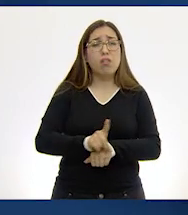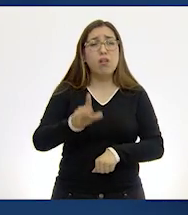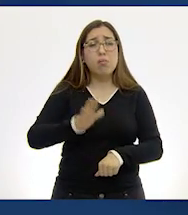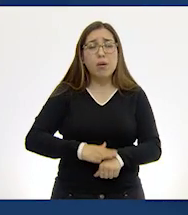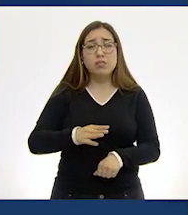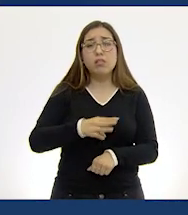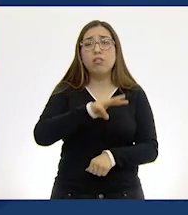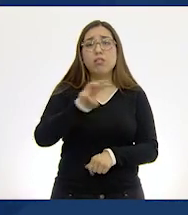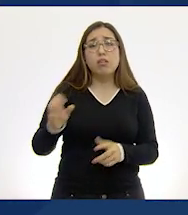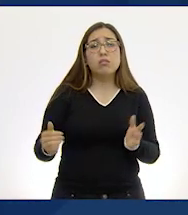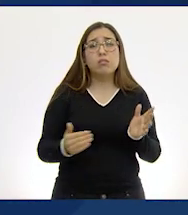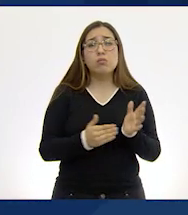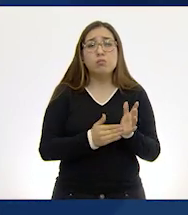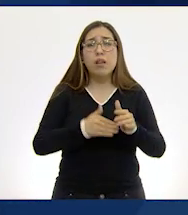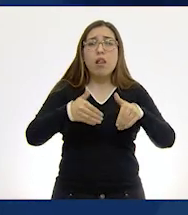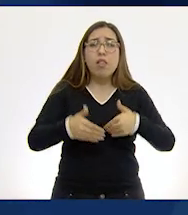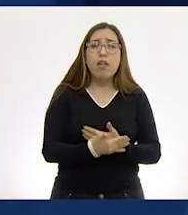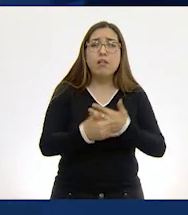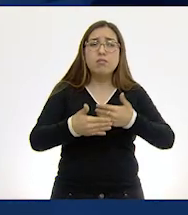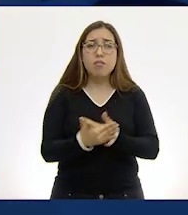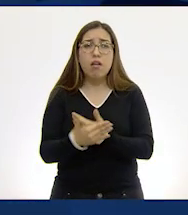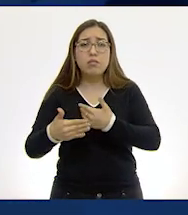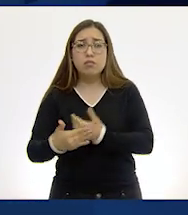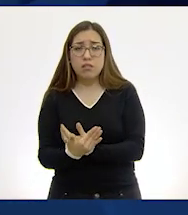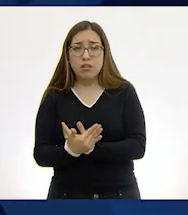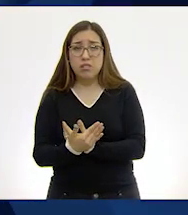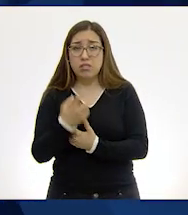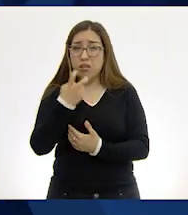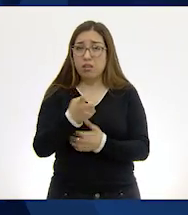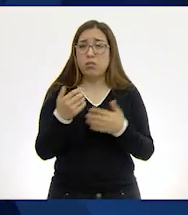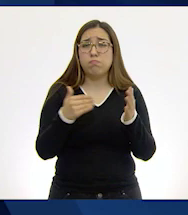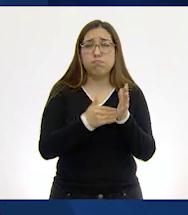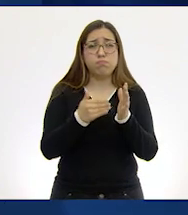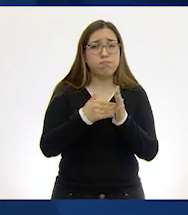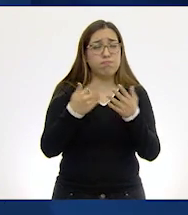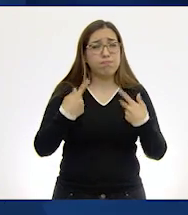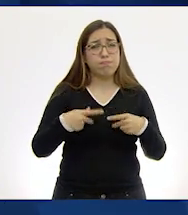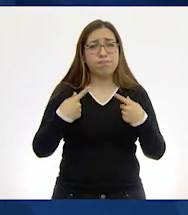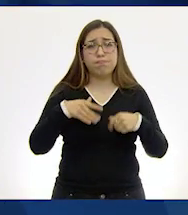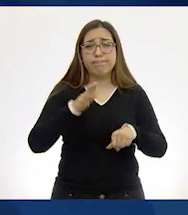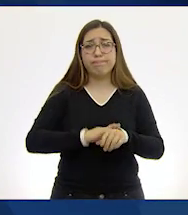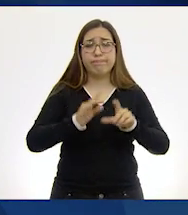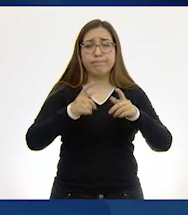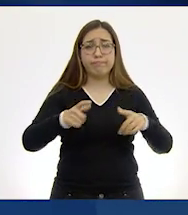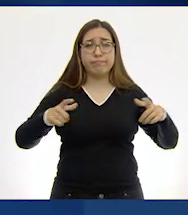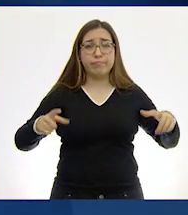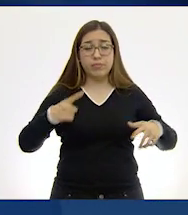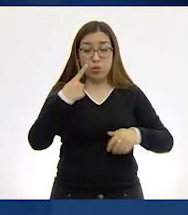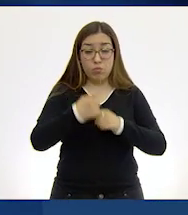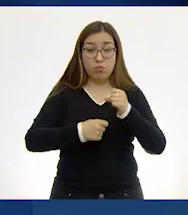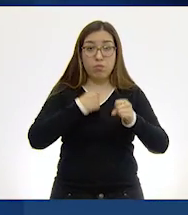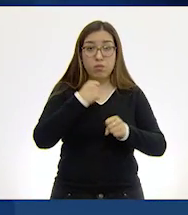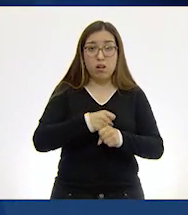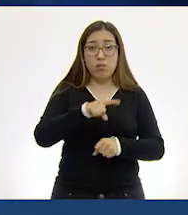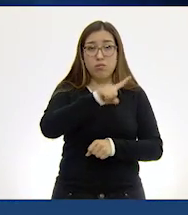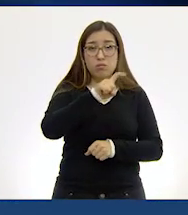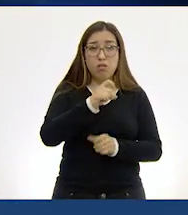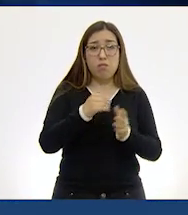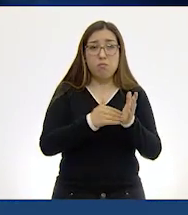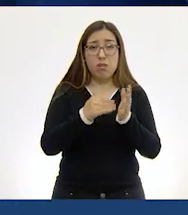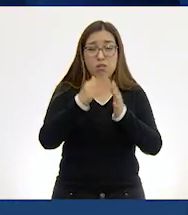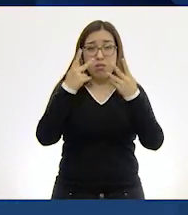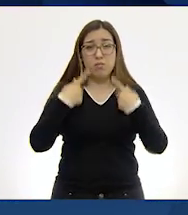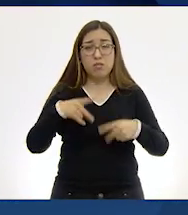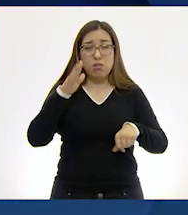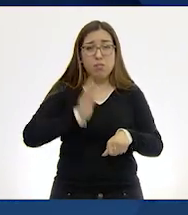300,000 personas más en el planeta. Cada 4 días 1,200,000 personas. Cada año 100 millones de personas más y